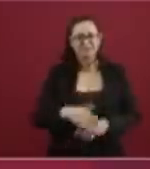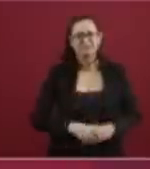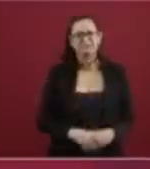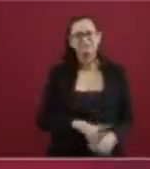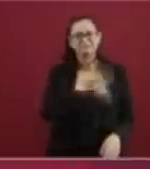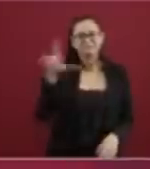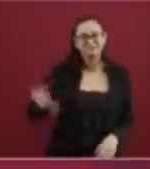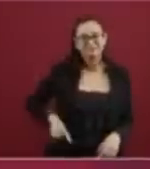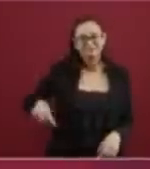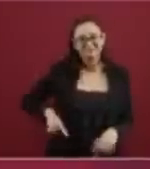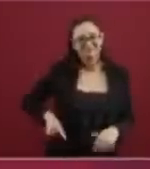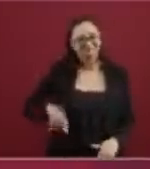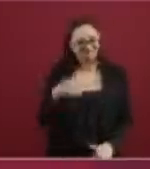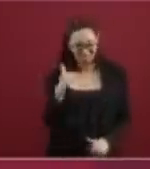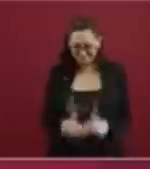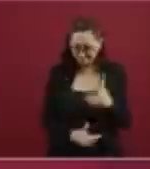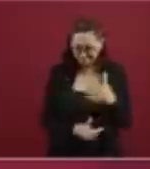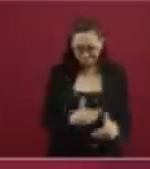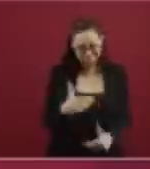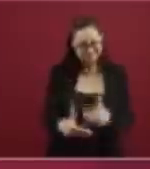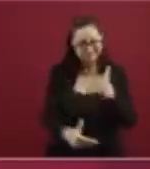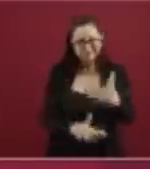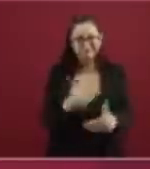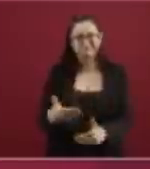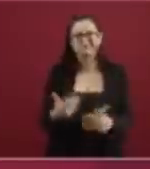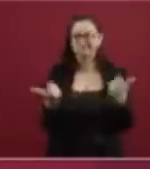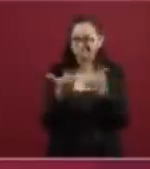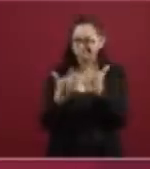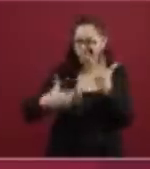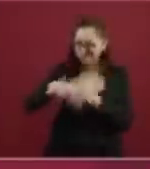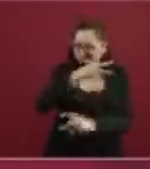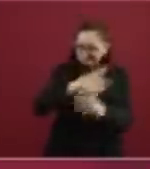gobierno. Está bien la economía.